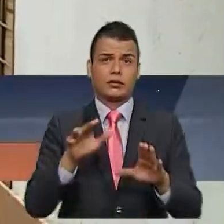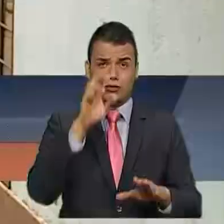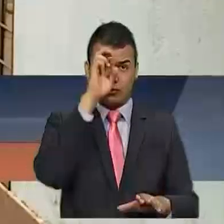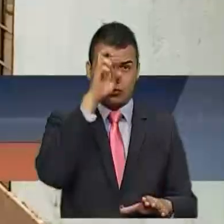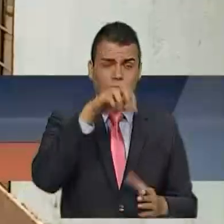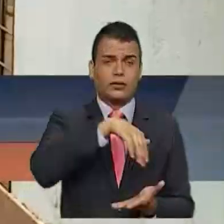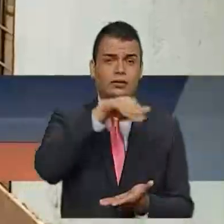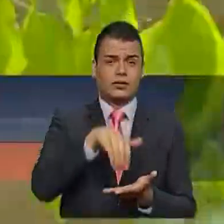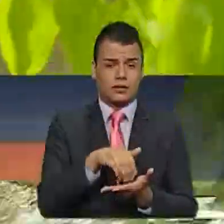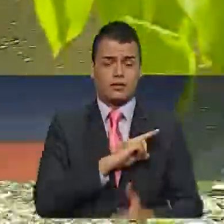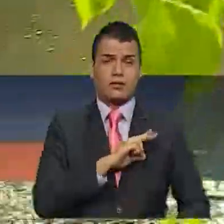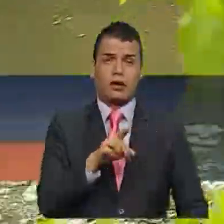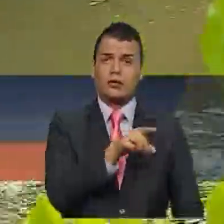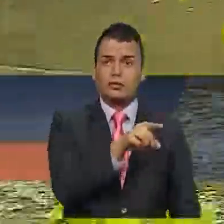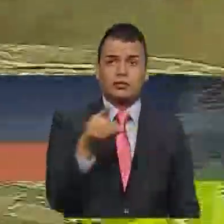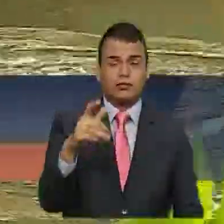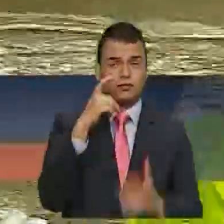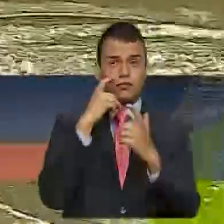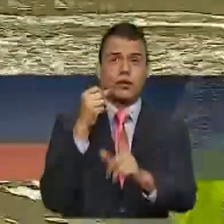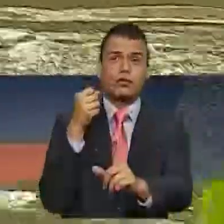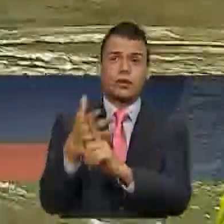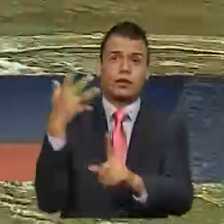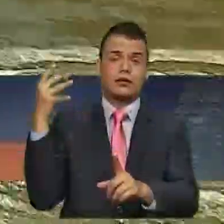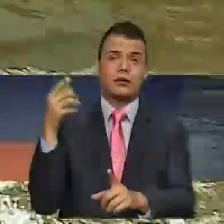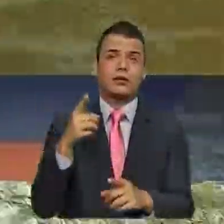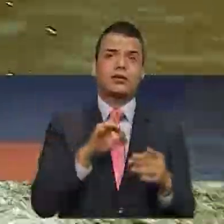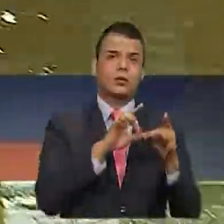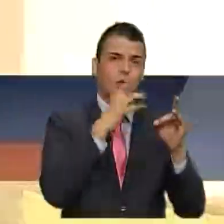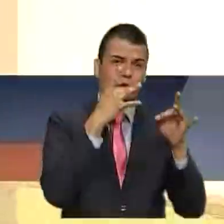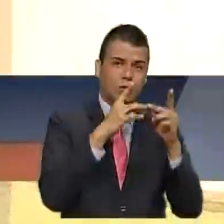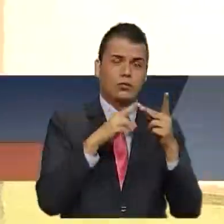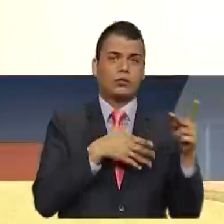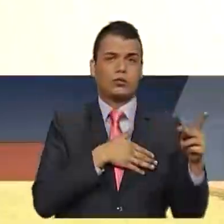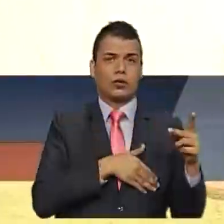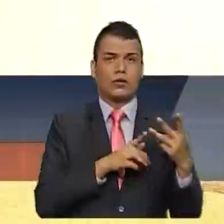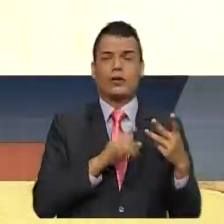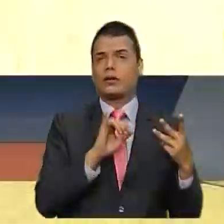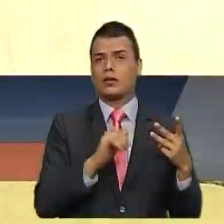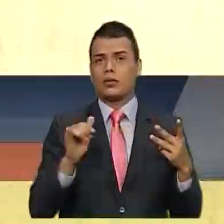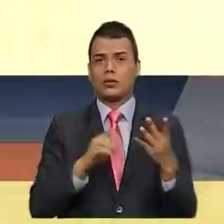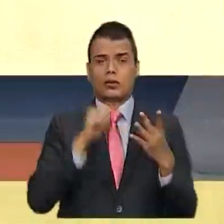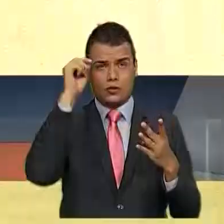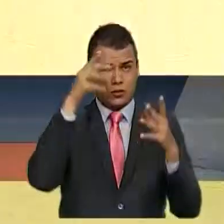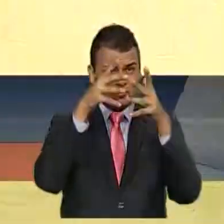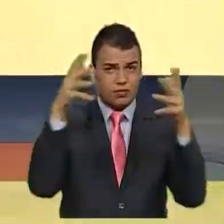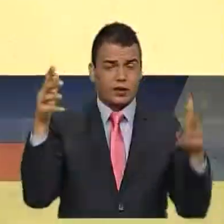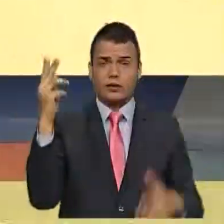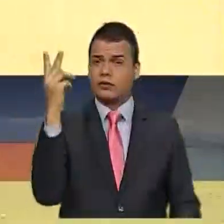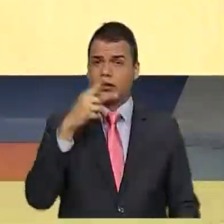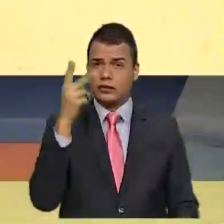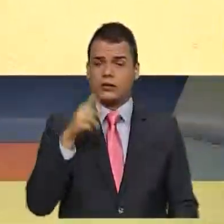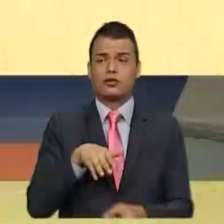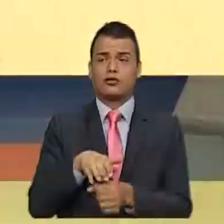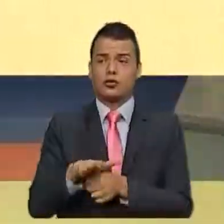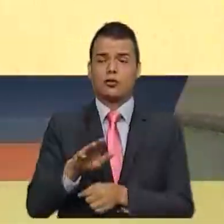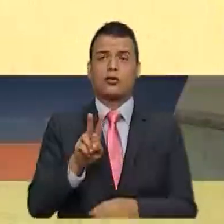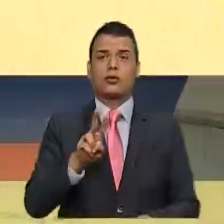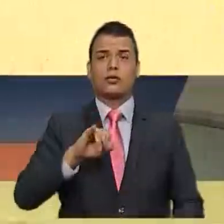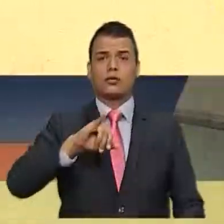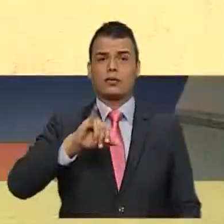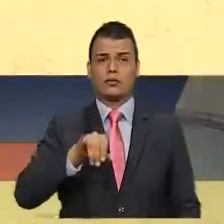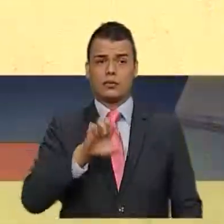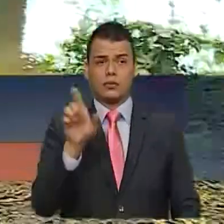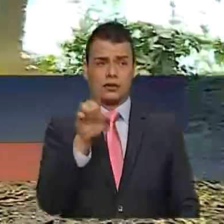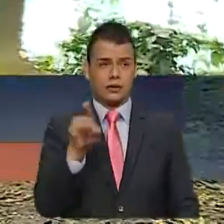centro del departamento lo más impactado la unión Bolívar jamundí bugal grande Versalles el dovio y viges sufren Además del